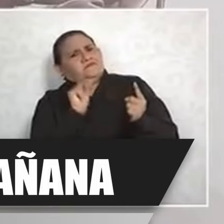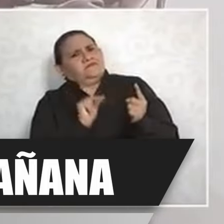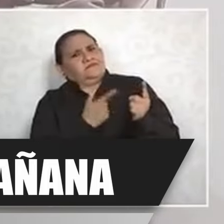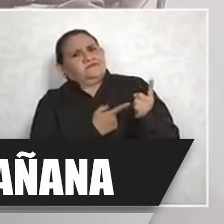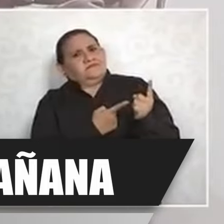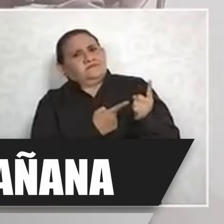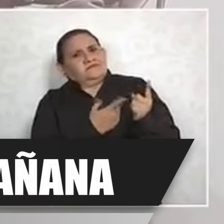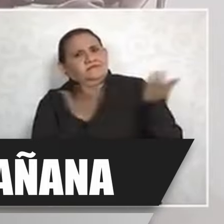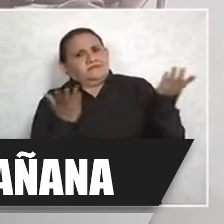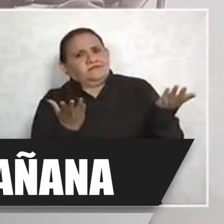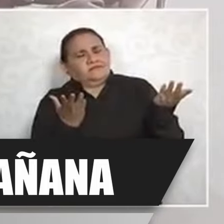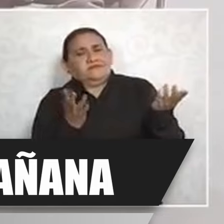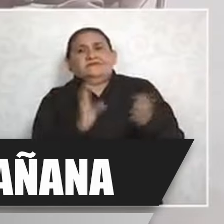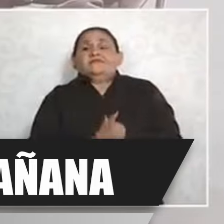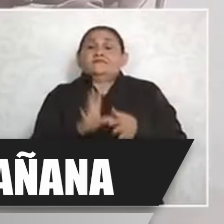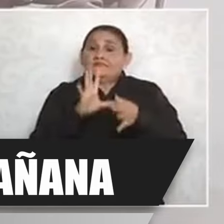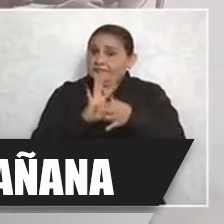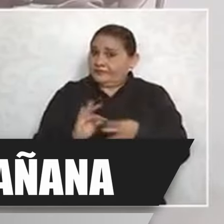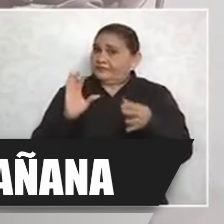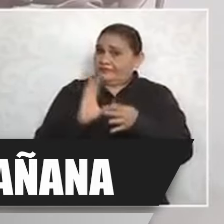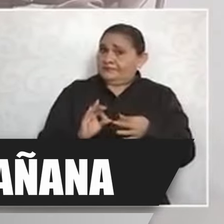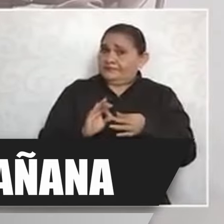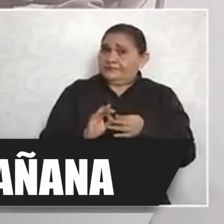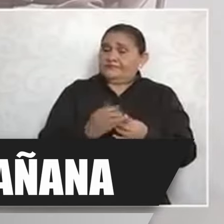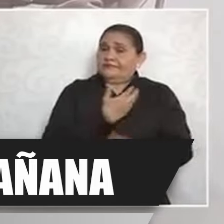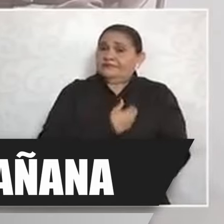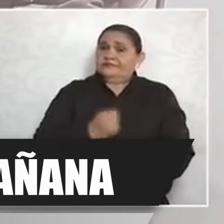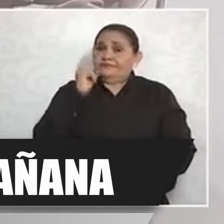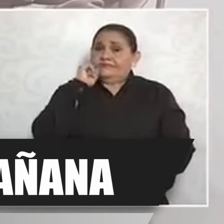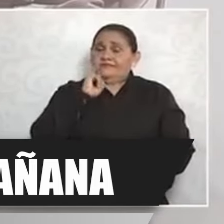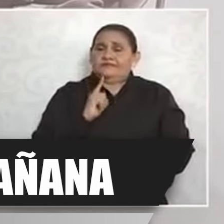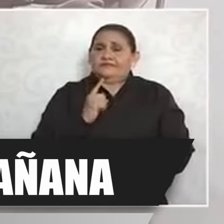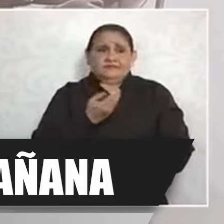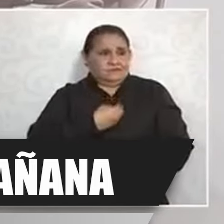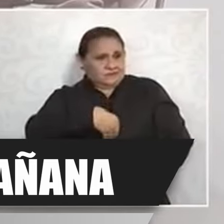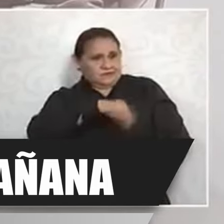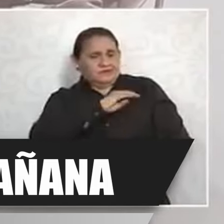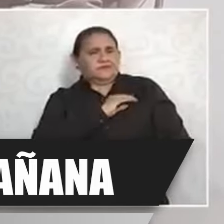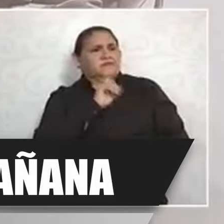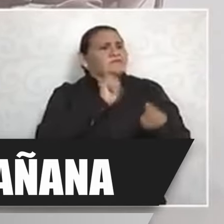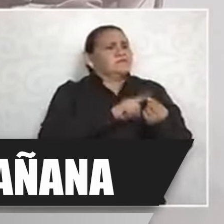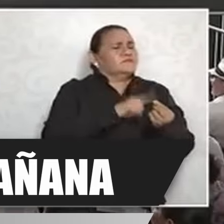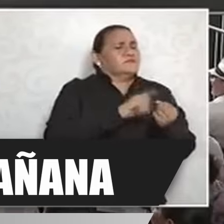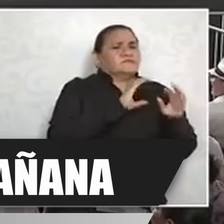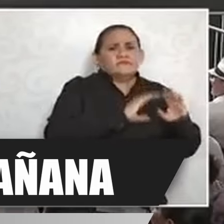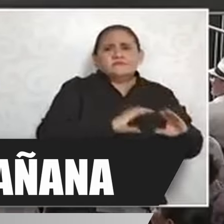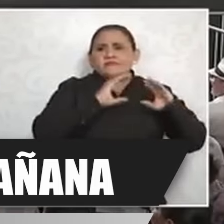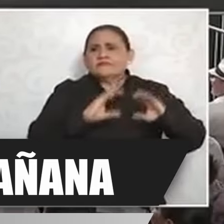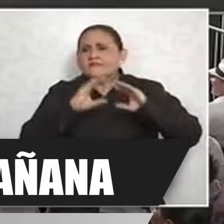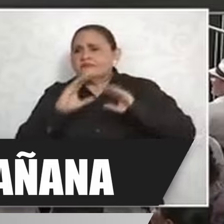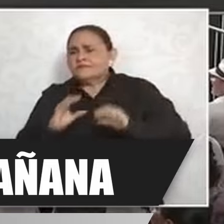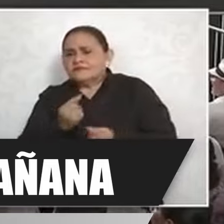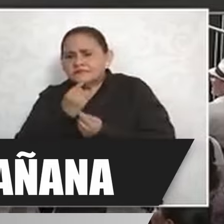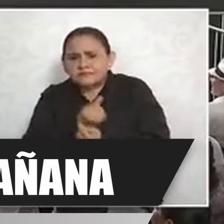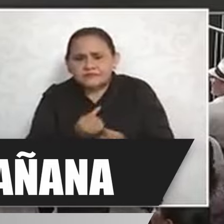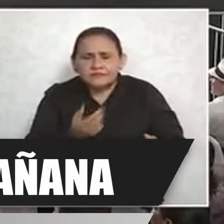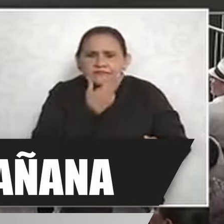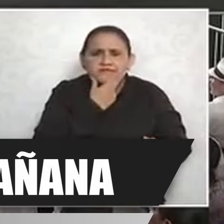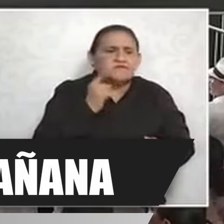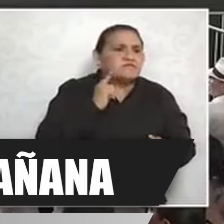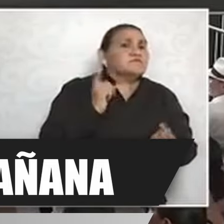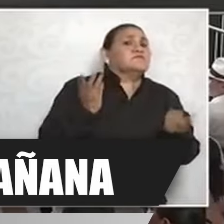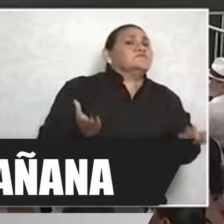Bueno, les voy a platicar. ¿Quiénes somos las que cuidamos de los niños y las niñas principalmente?